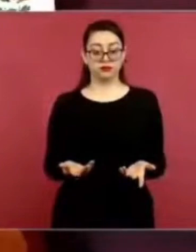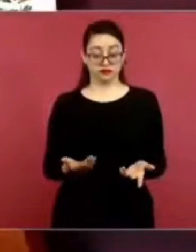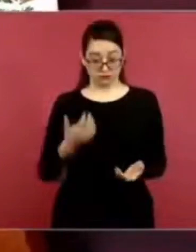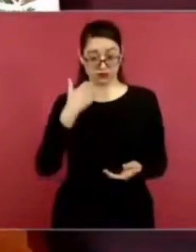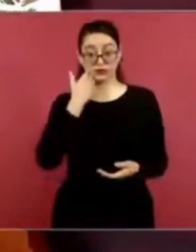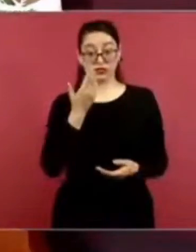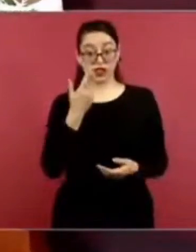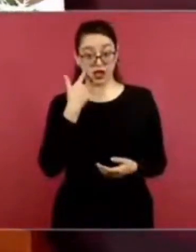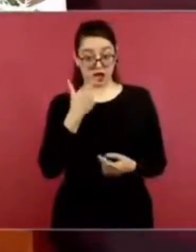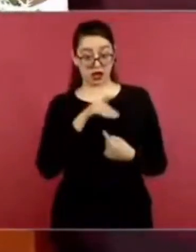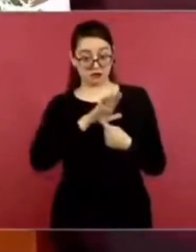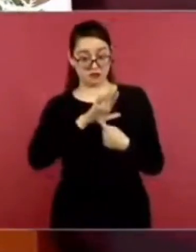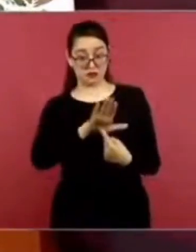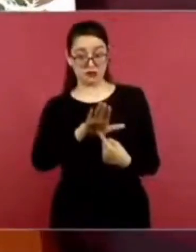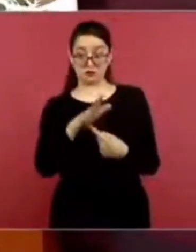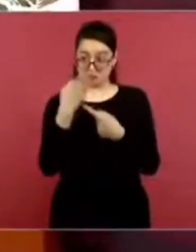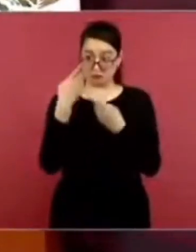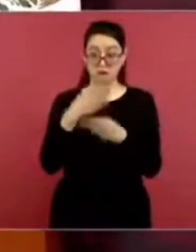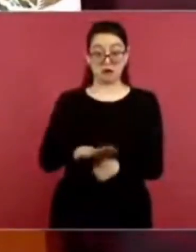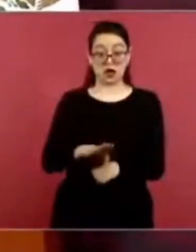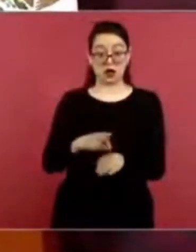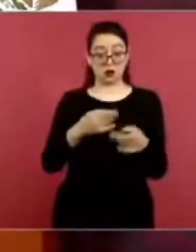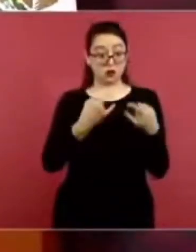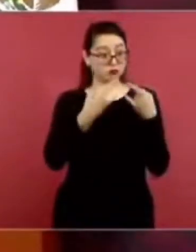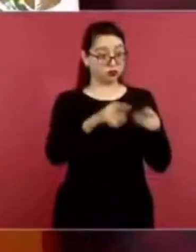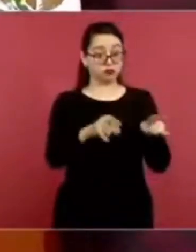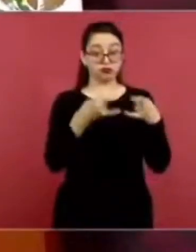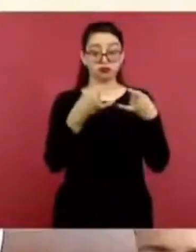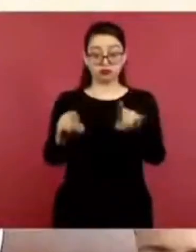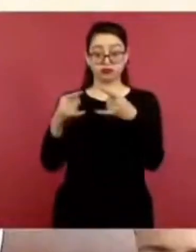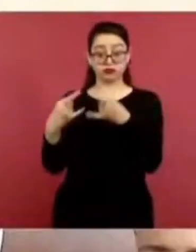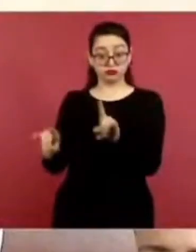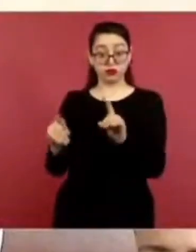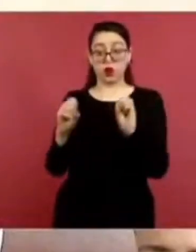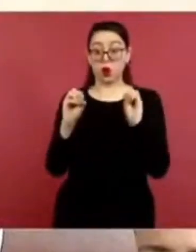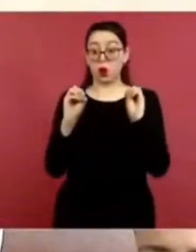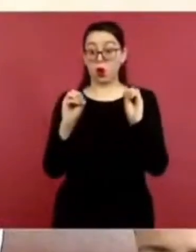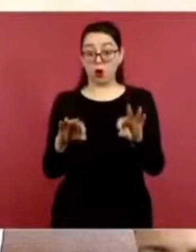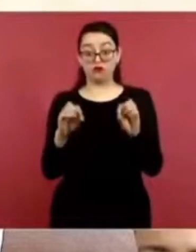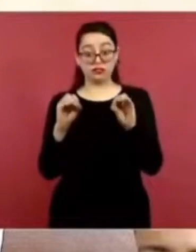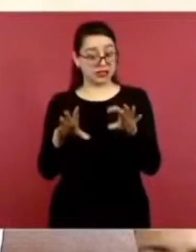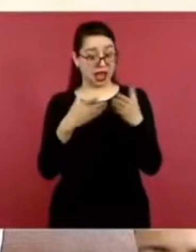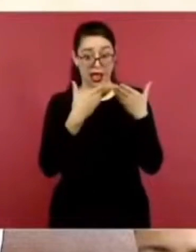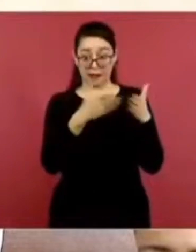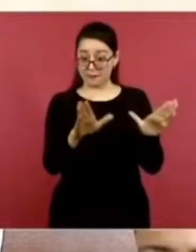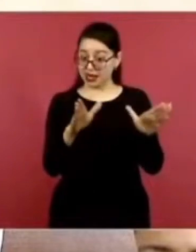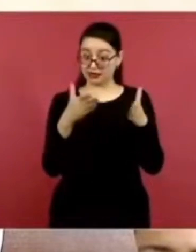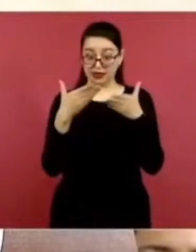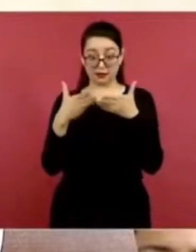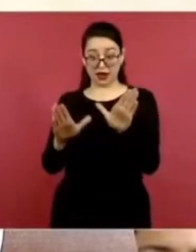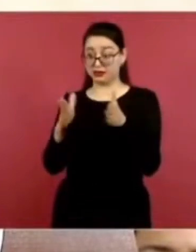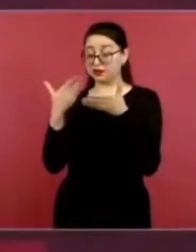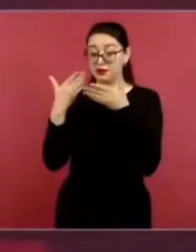Ya es el banco que tiene más sucursales en todo el país.